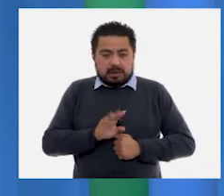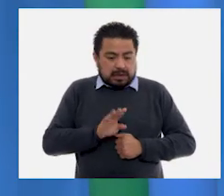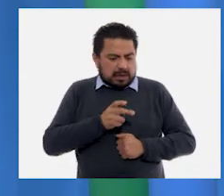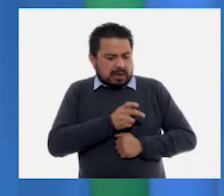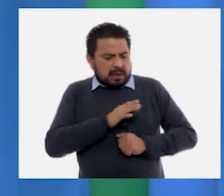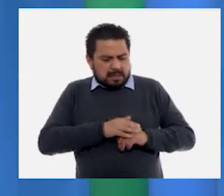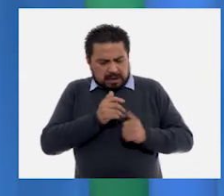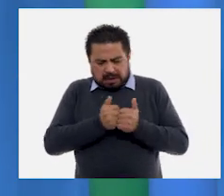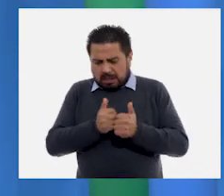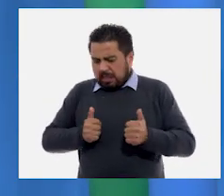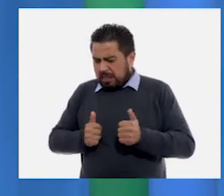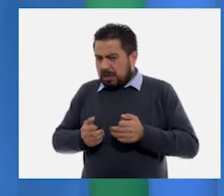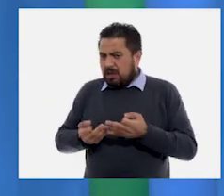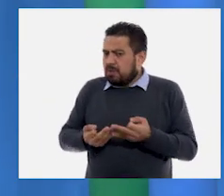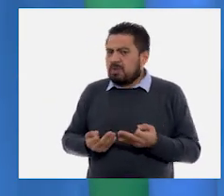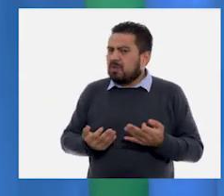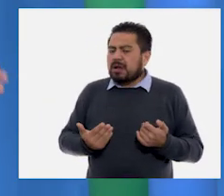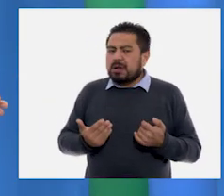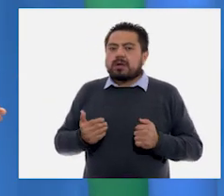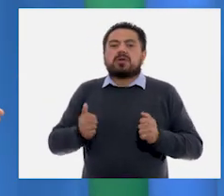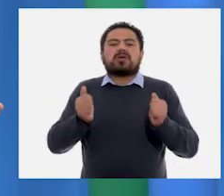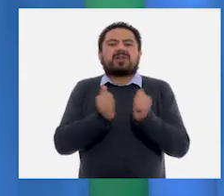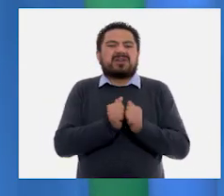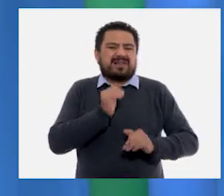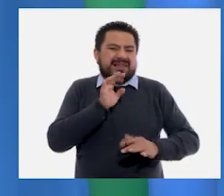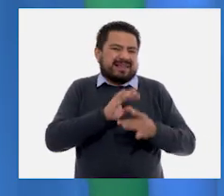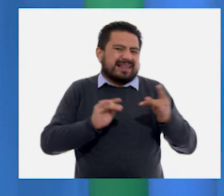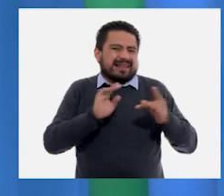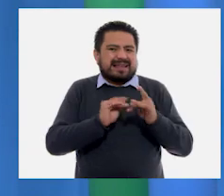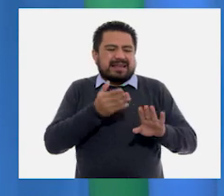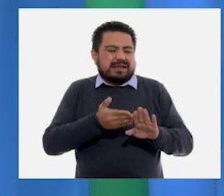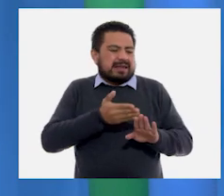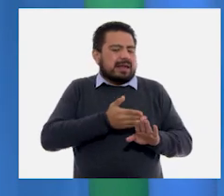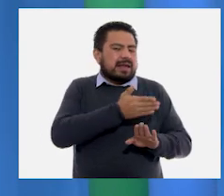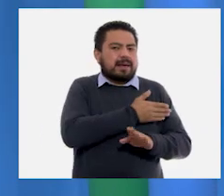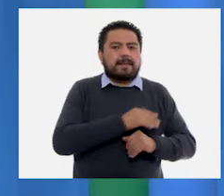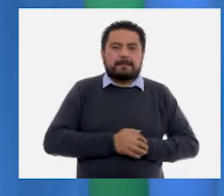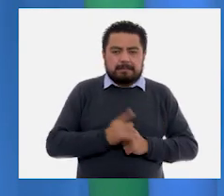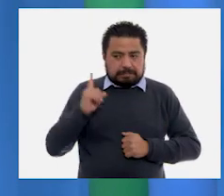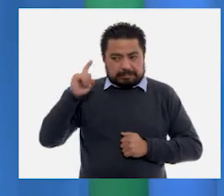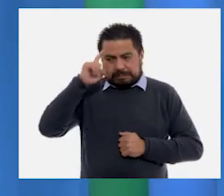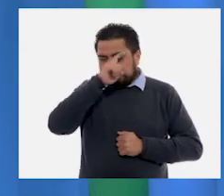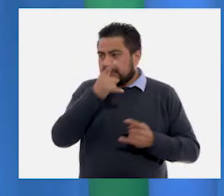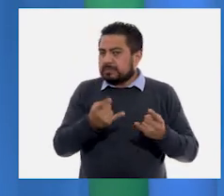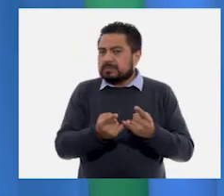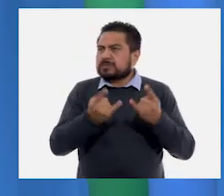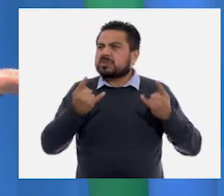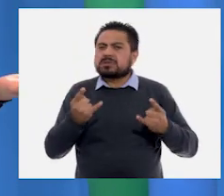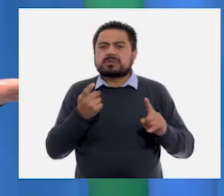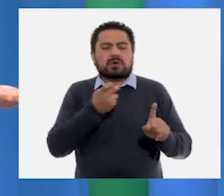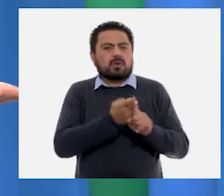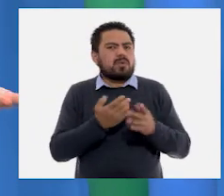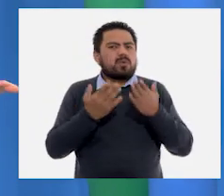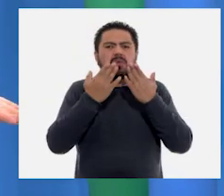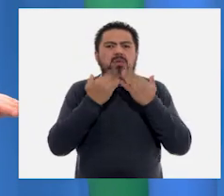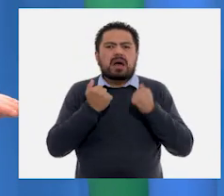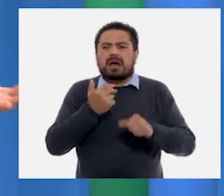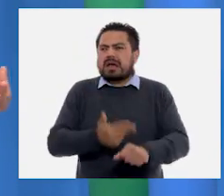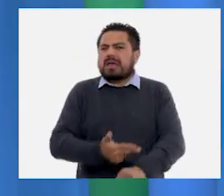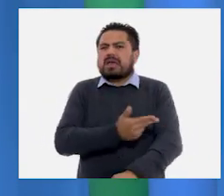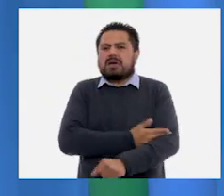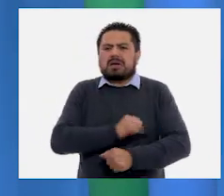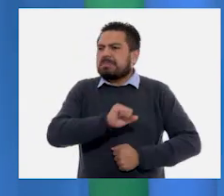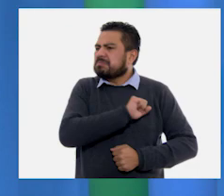más alejado de la realidad. Como hemos dicho en otras ocasiones, la complejidad de la historia está en que no existen héroes ni